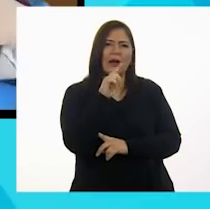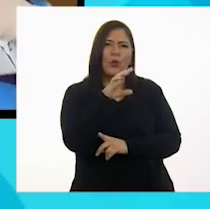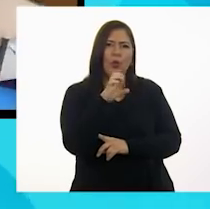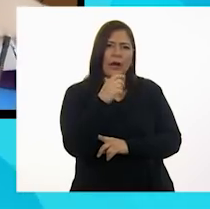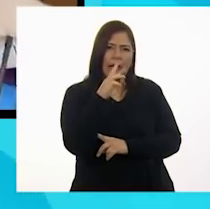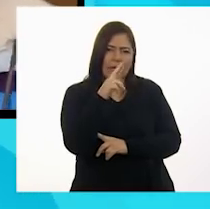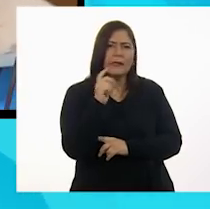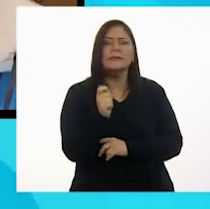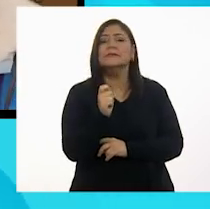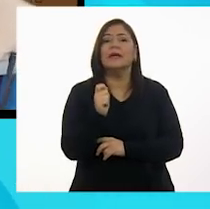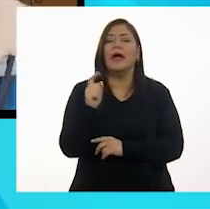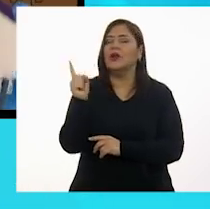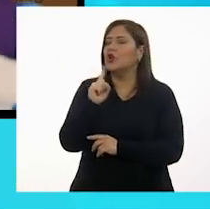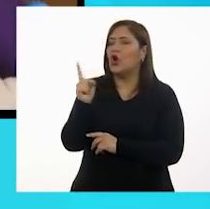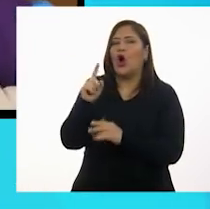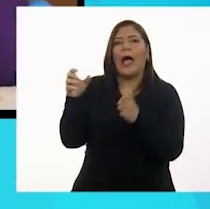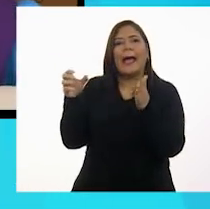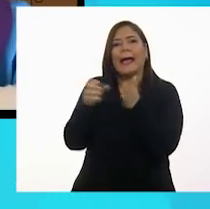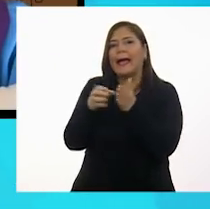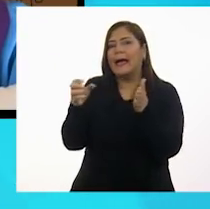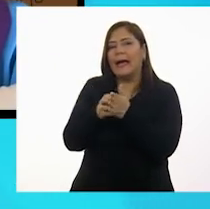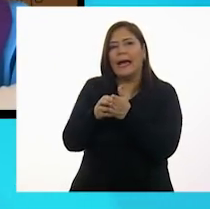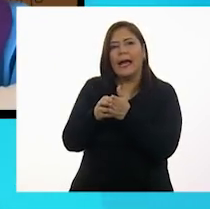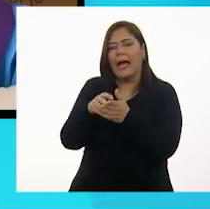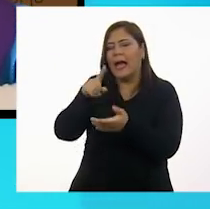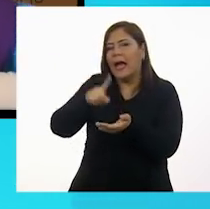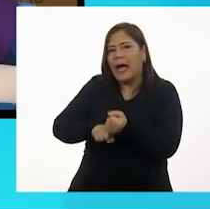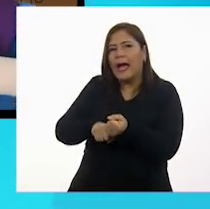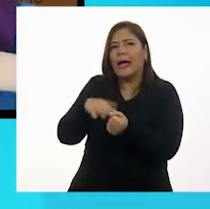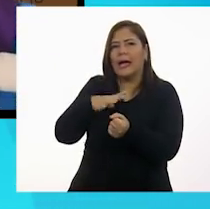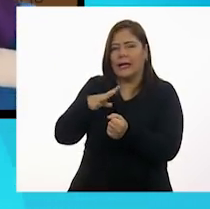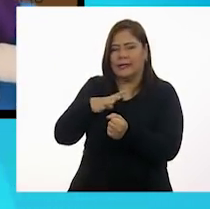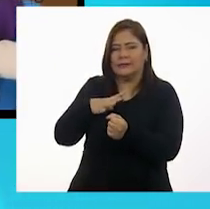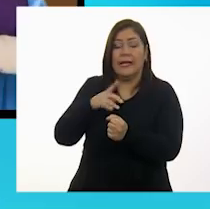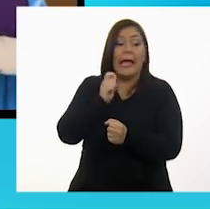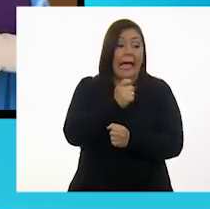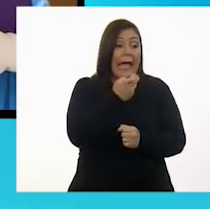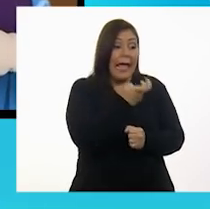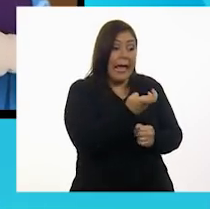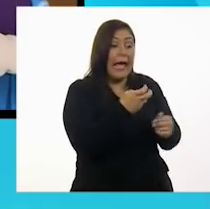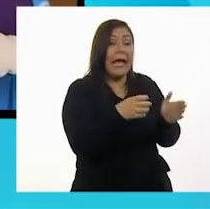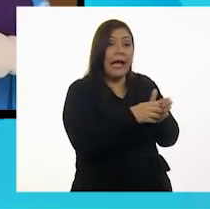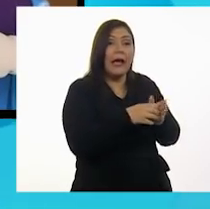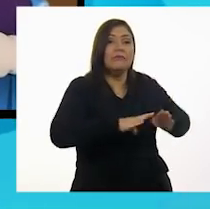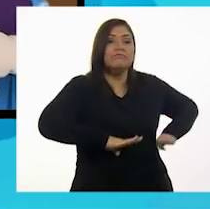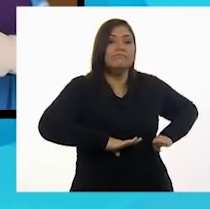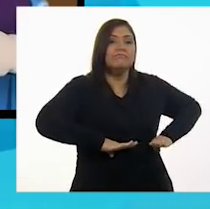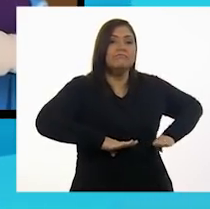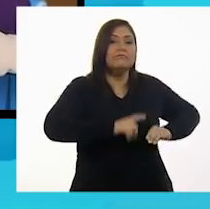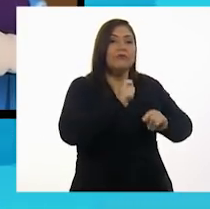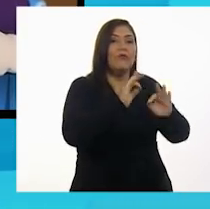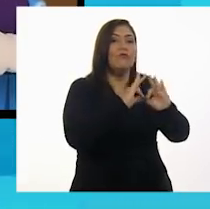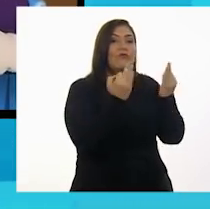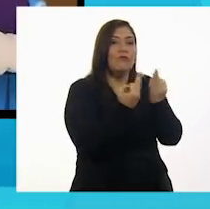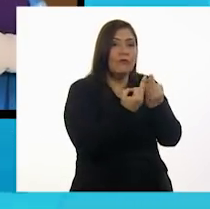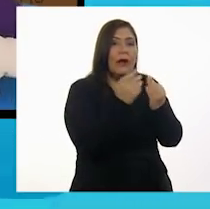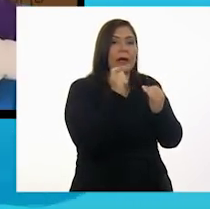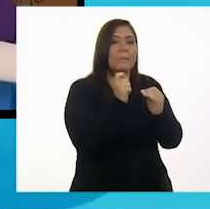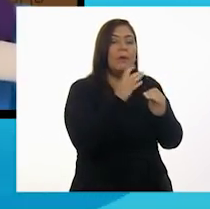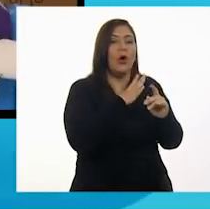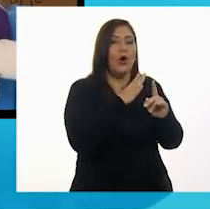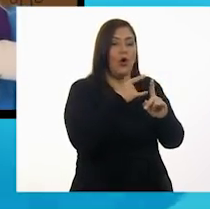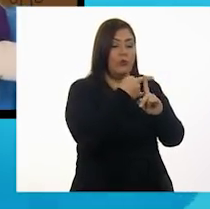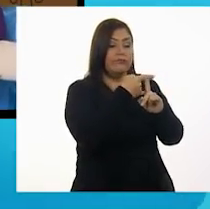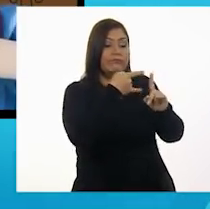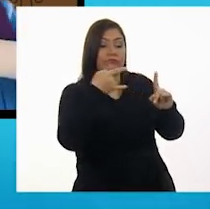mamá. Es una caja, no un prisma. Me refiero a que esa caja tiene forma de prisma cuadrangular.